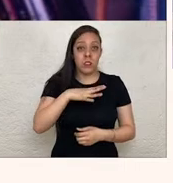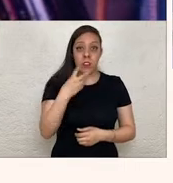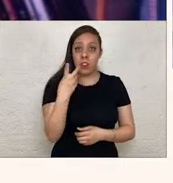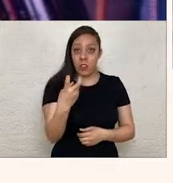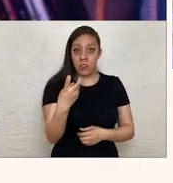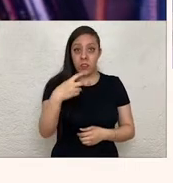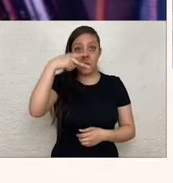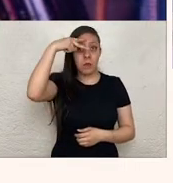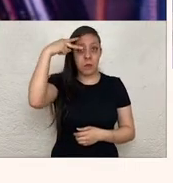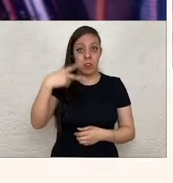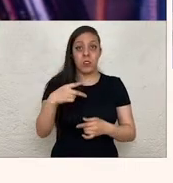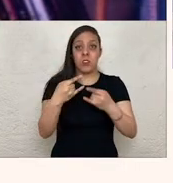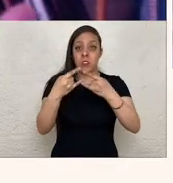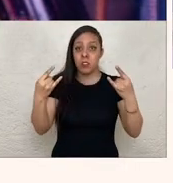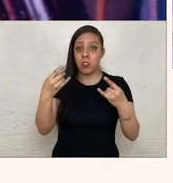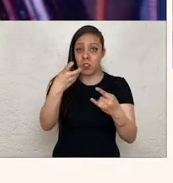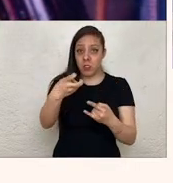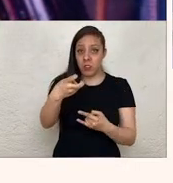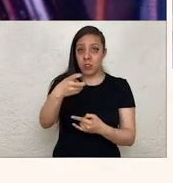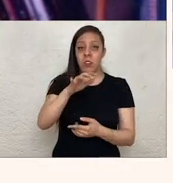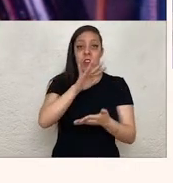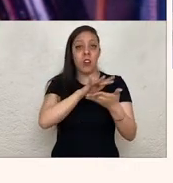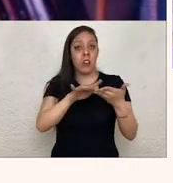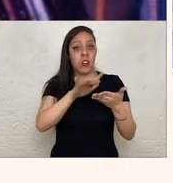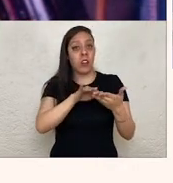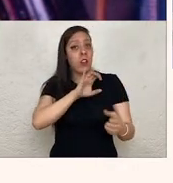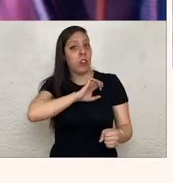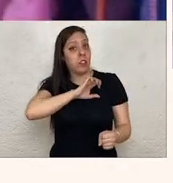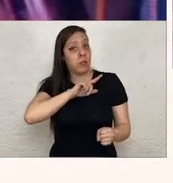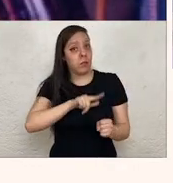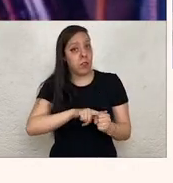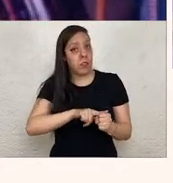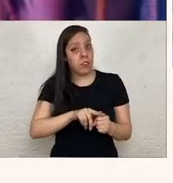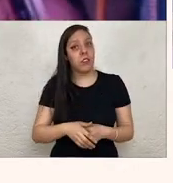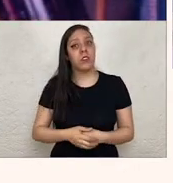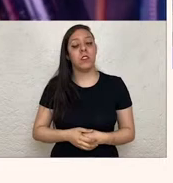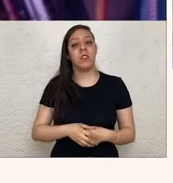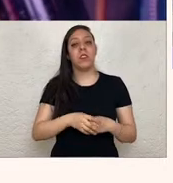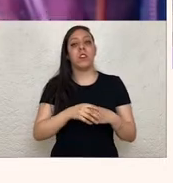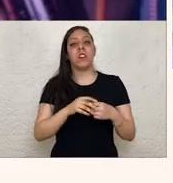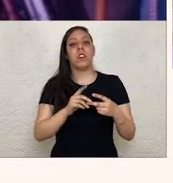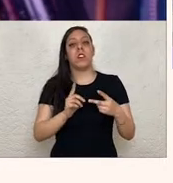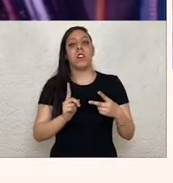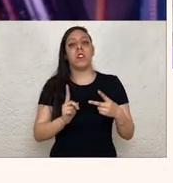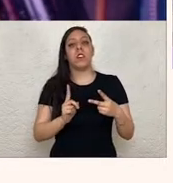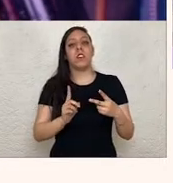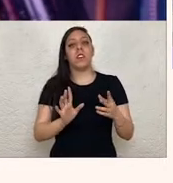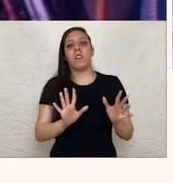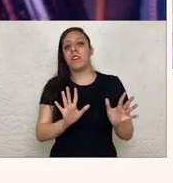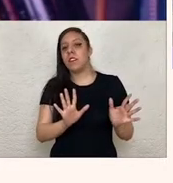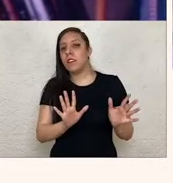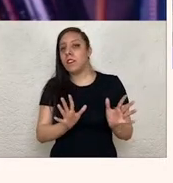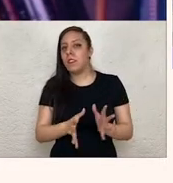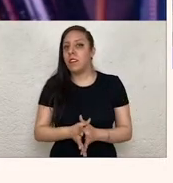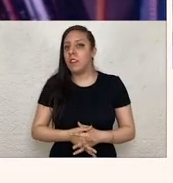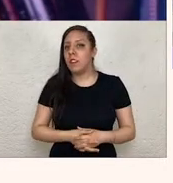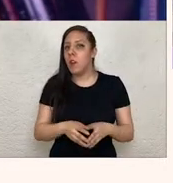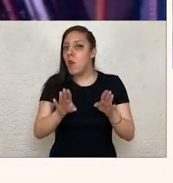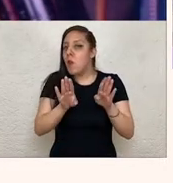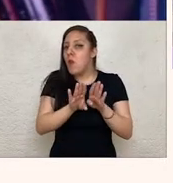sostiene precisamente de estas fuentes historiográficas y de esta lectura específica, particular,